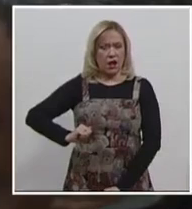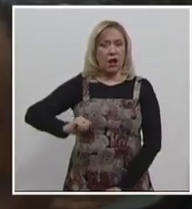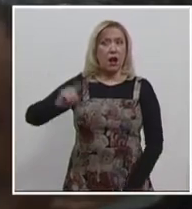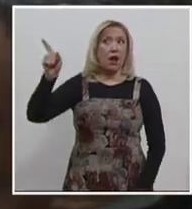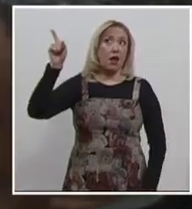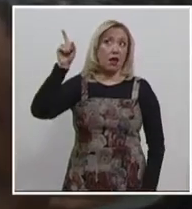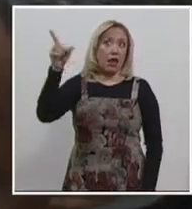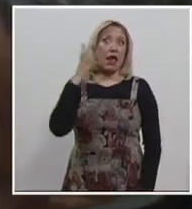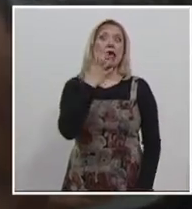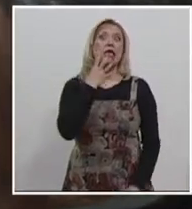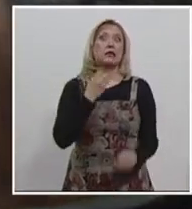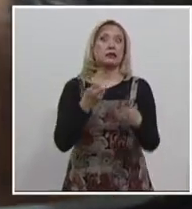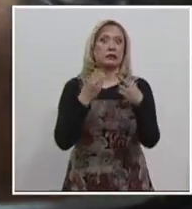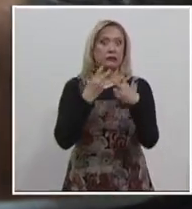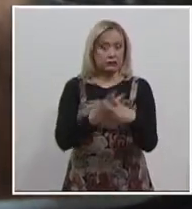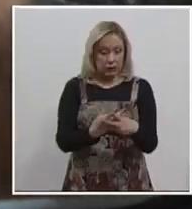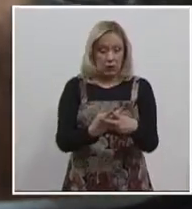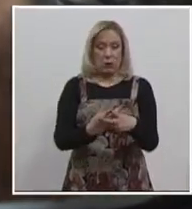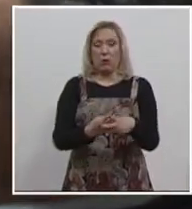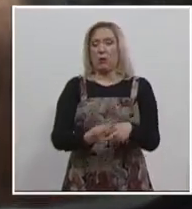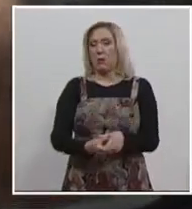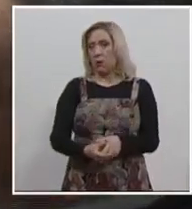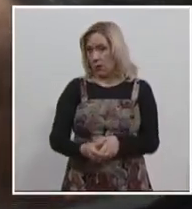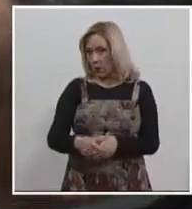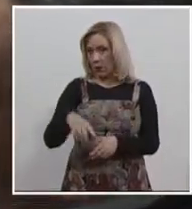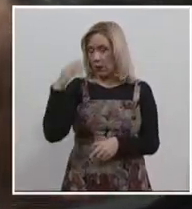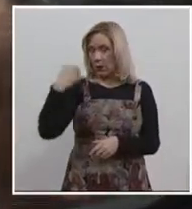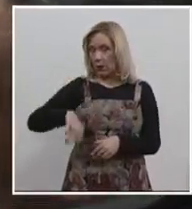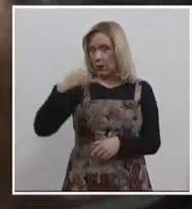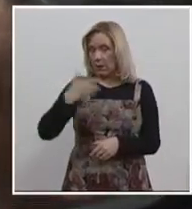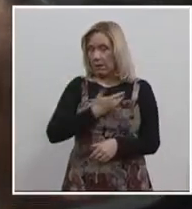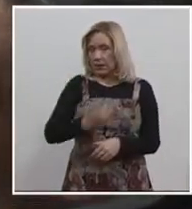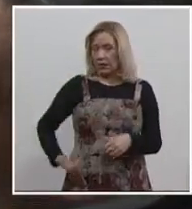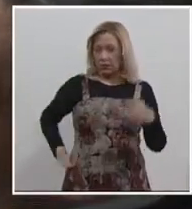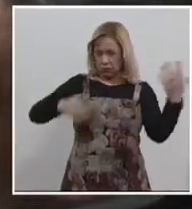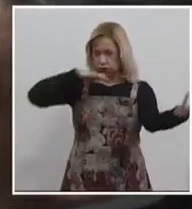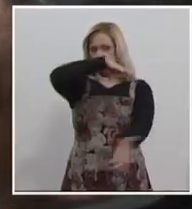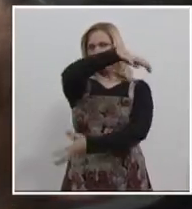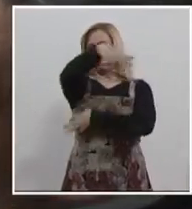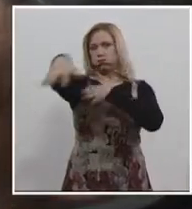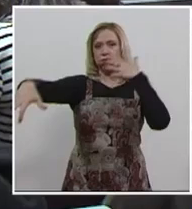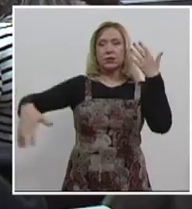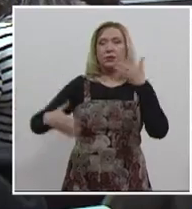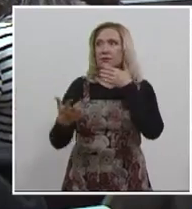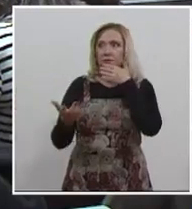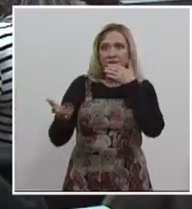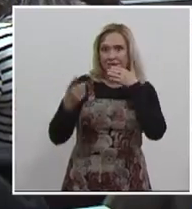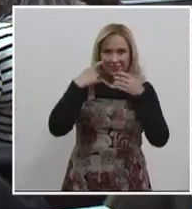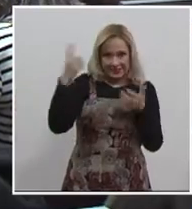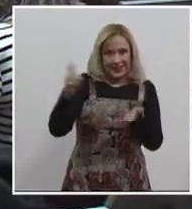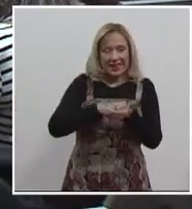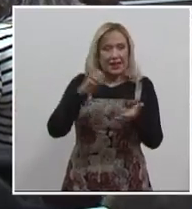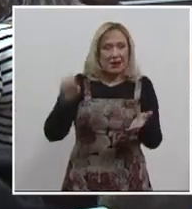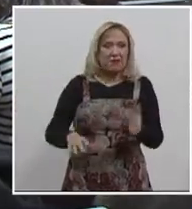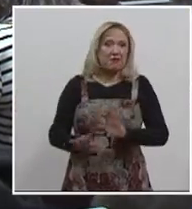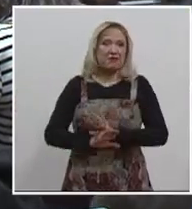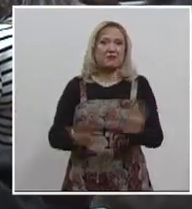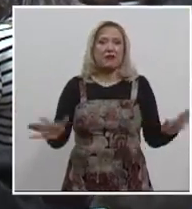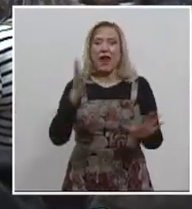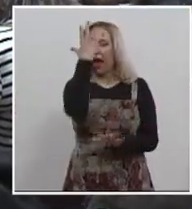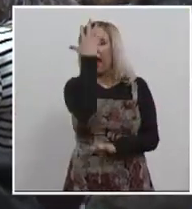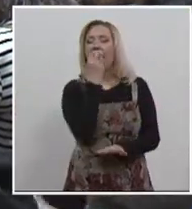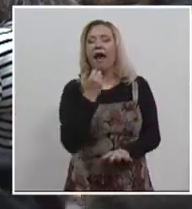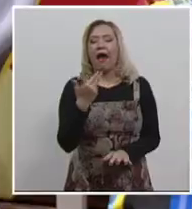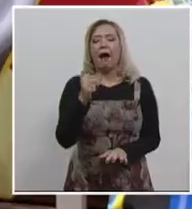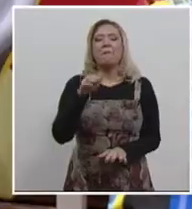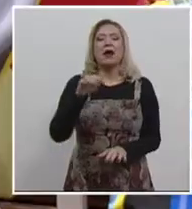Israel, Benjamín Netanyahu, que ocasionó diversas protestas sociales, pero que no se ha concretado por los ataques que realizó Hamas a